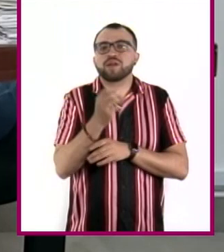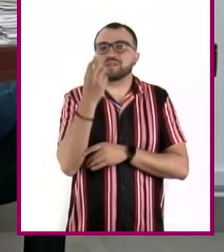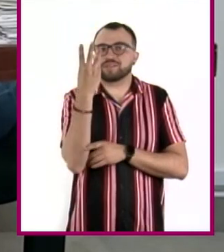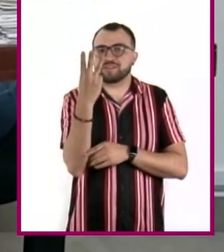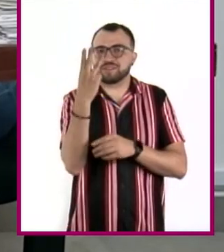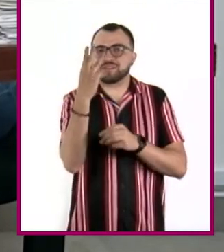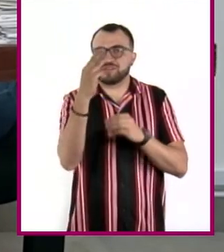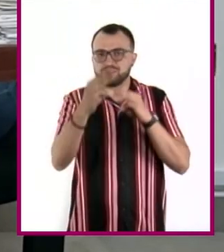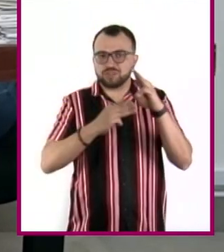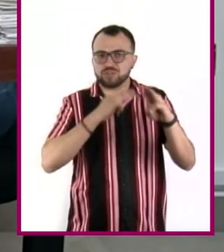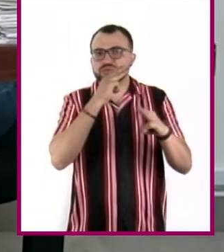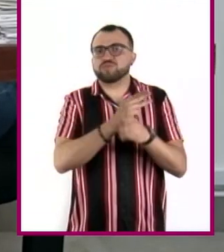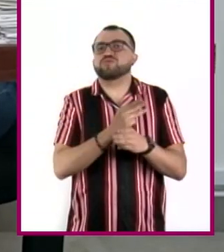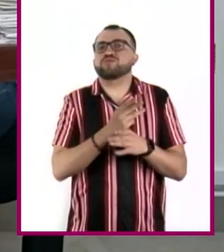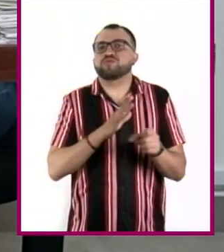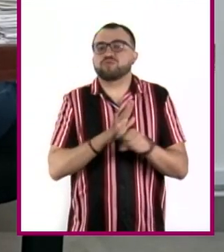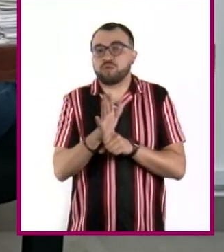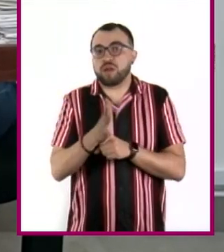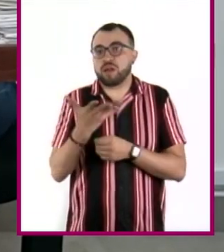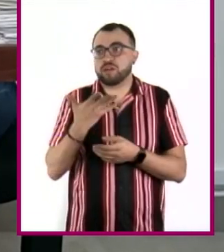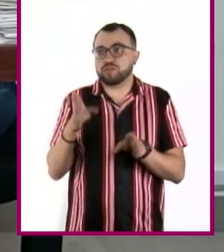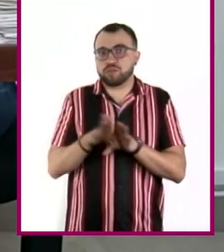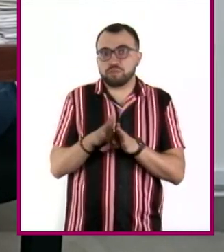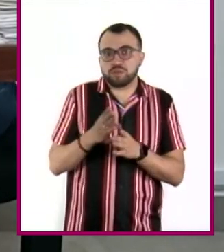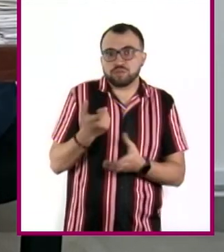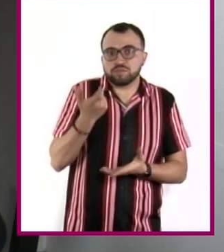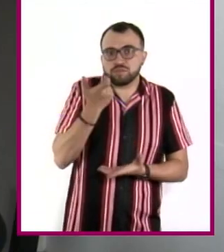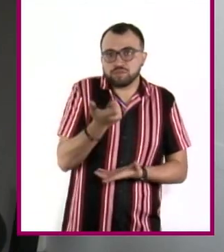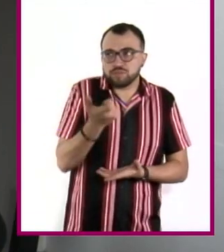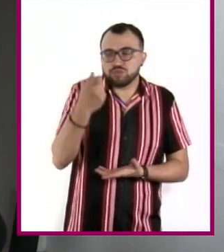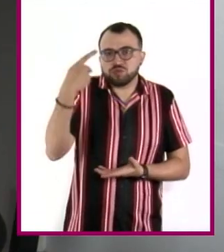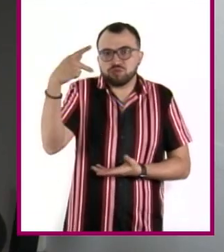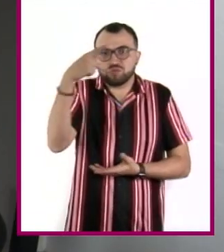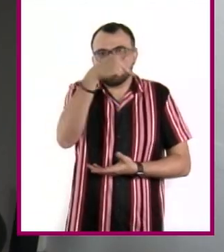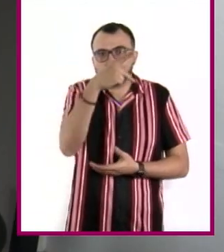relaciones entre gobiernos y si en algo tiene que ver la economía de los países.